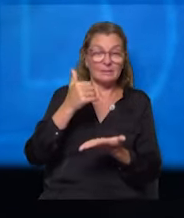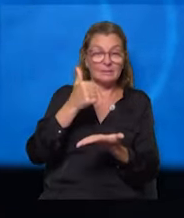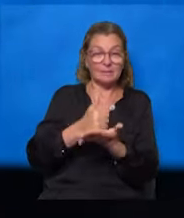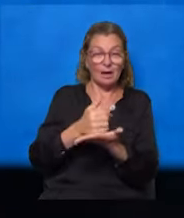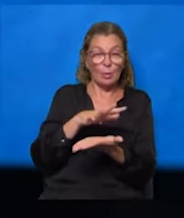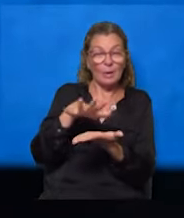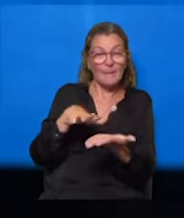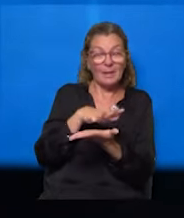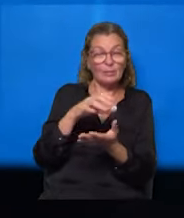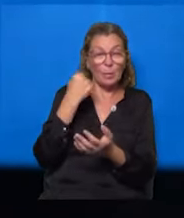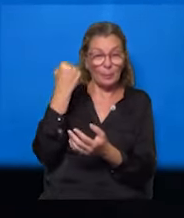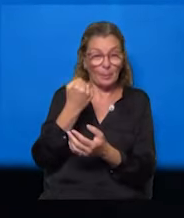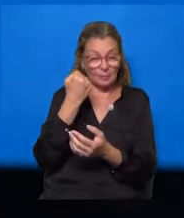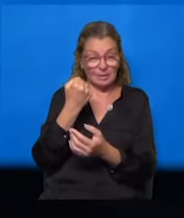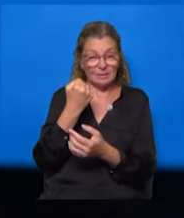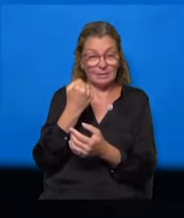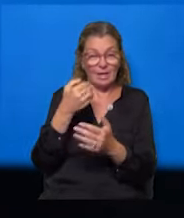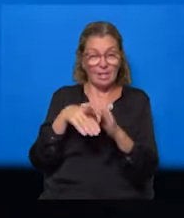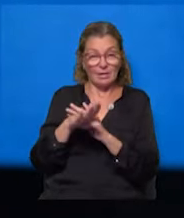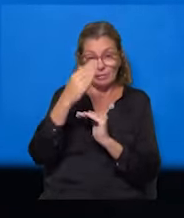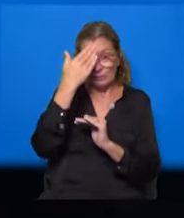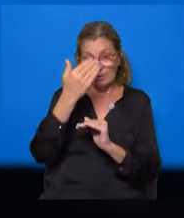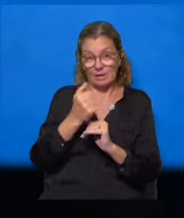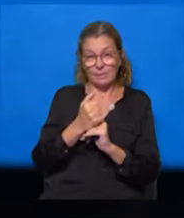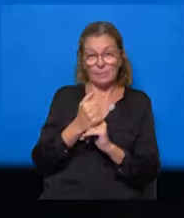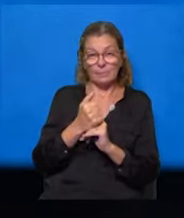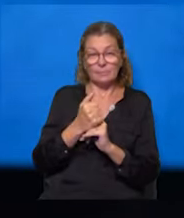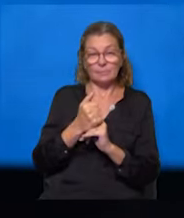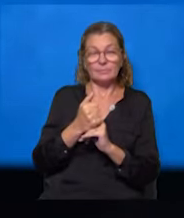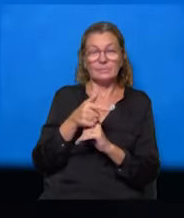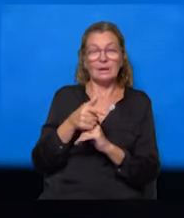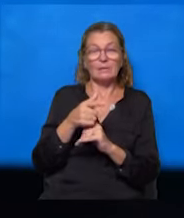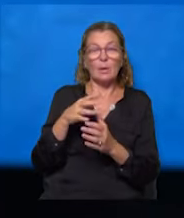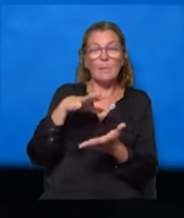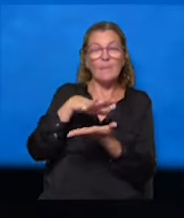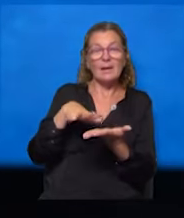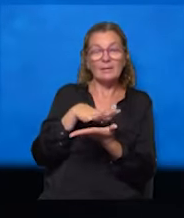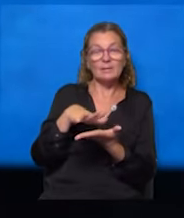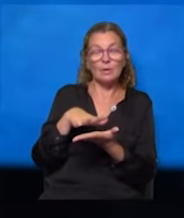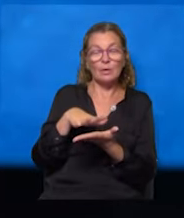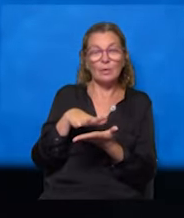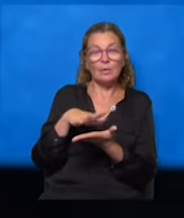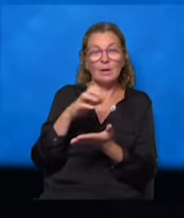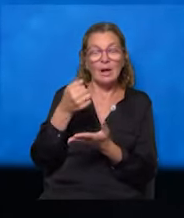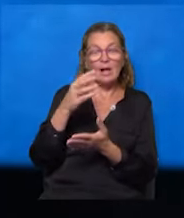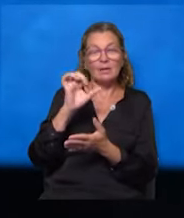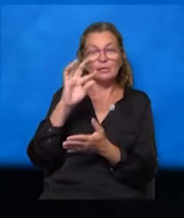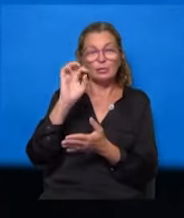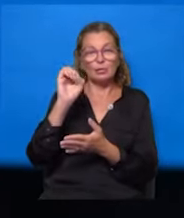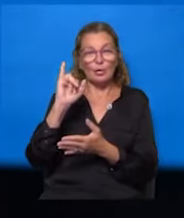de un espacio que es fundamental dentro del frente amplio que es el espacio sña el espacio eh aorista